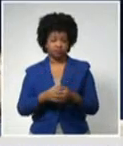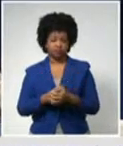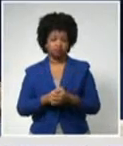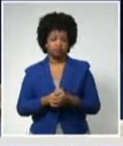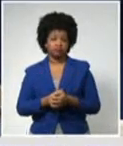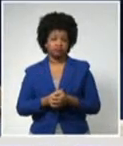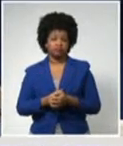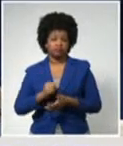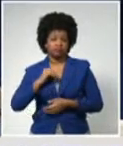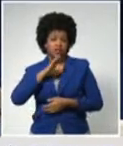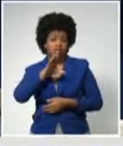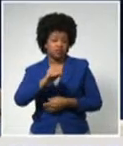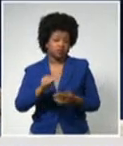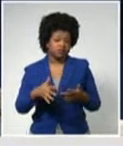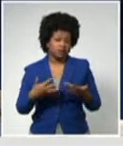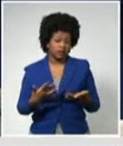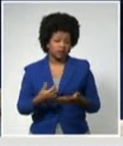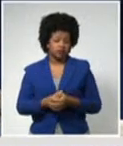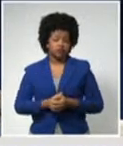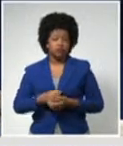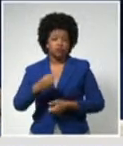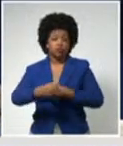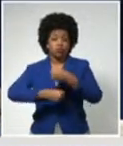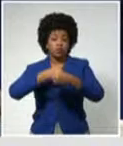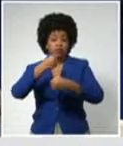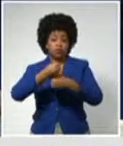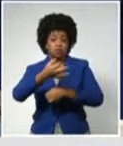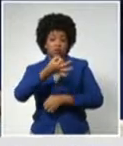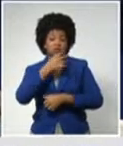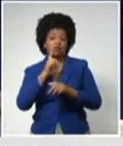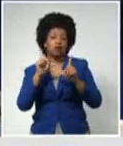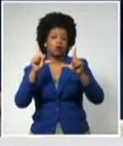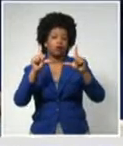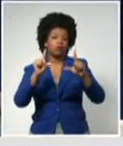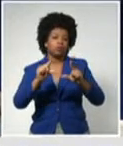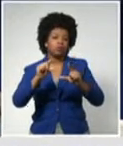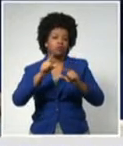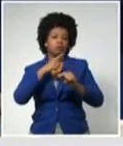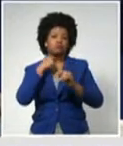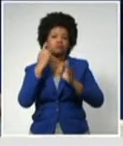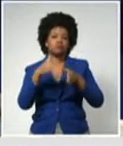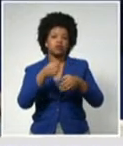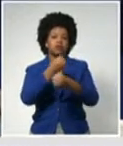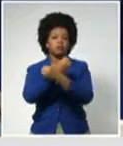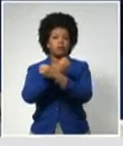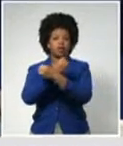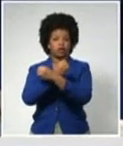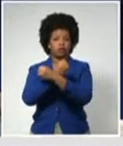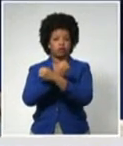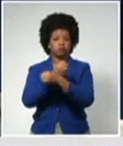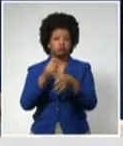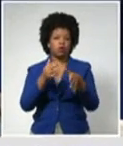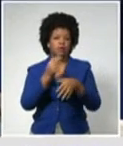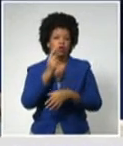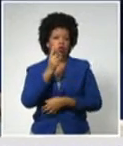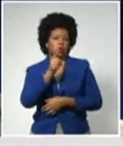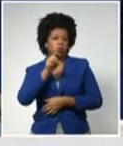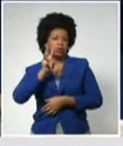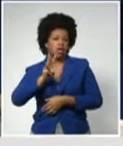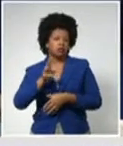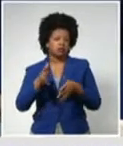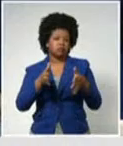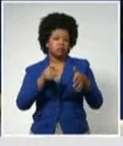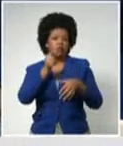que su utilización redujo las muertes en un tercio de los